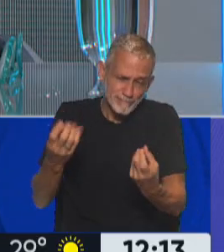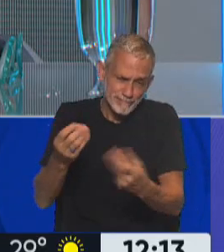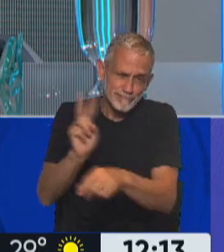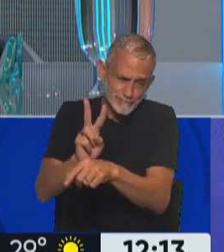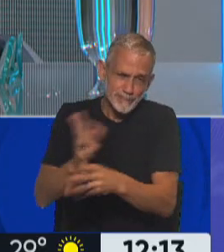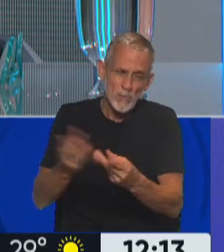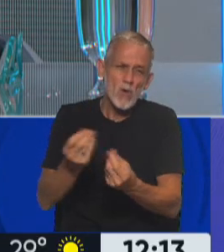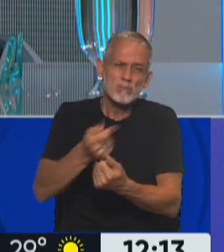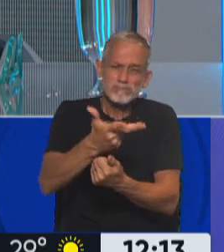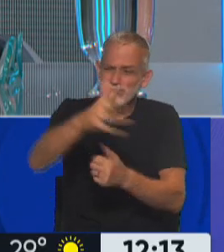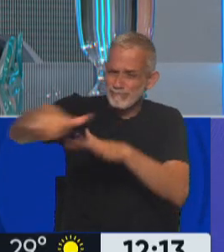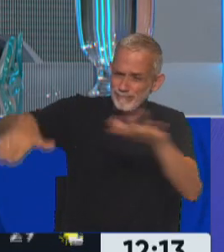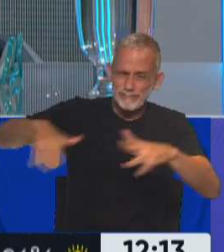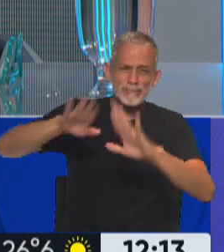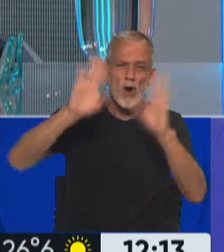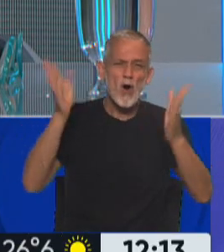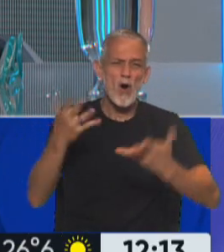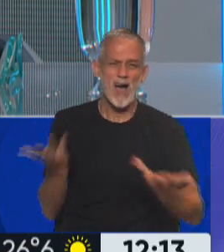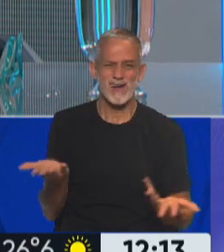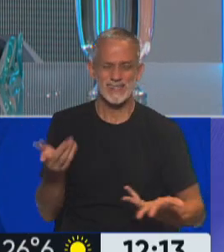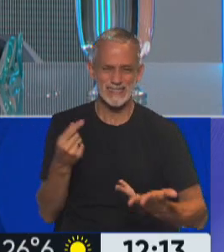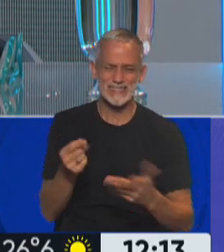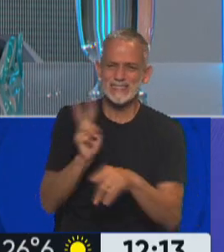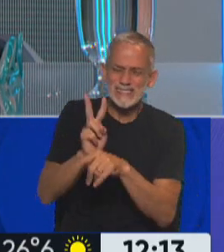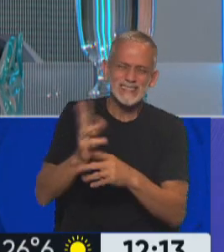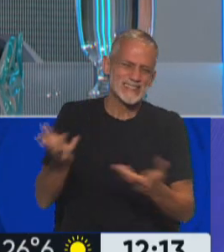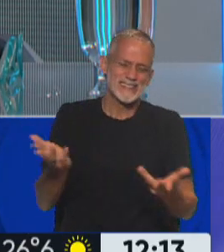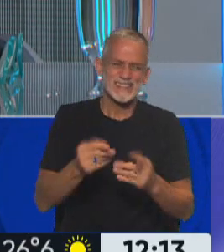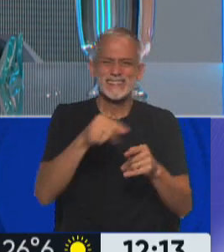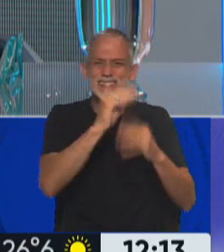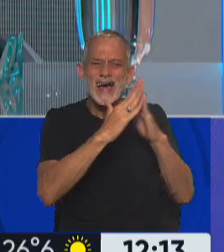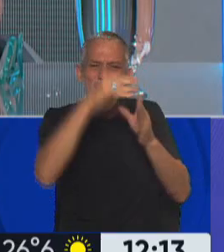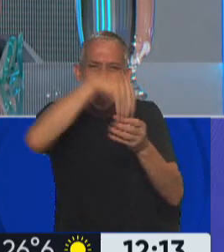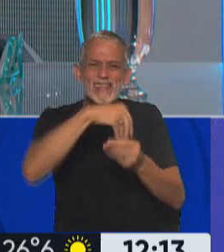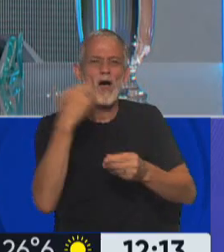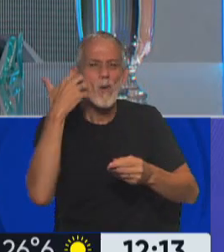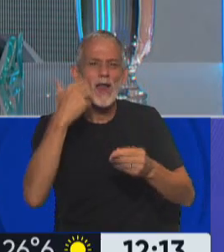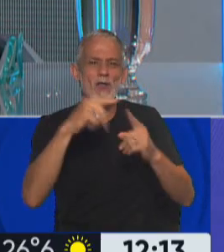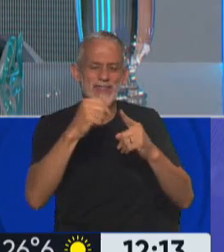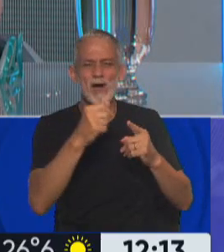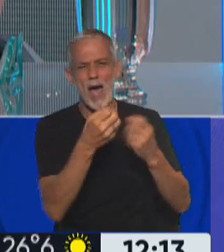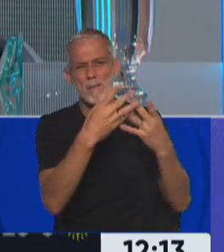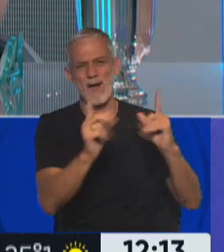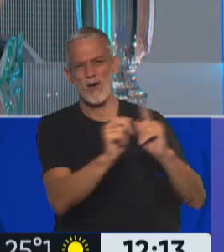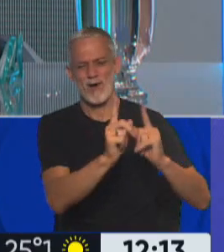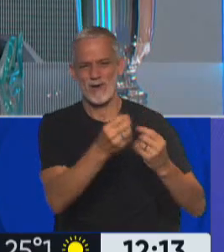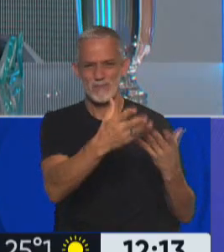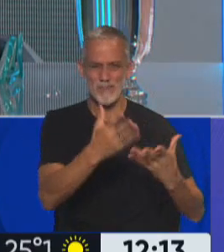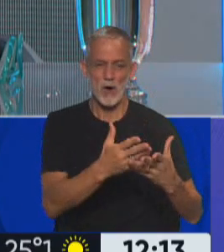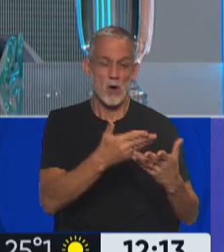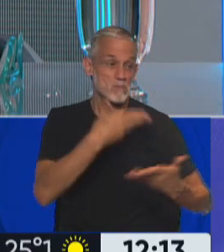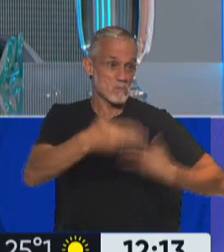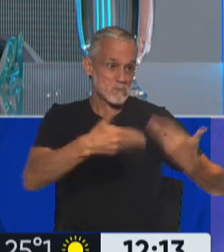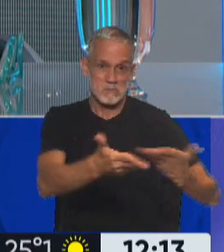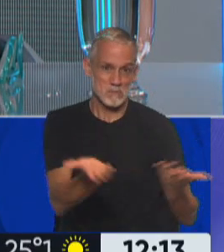chicos, son muchos chicos en un hogar a veces y no puede tener la misma atención que puede tener si se queda con un abuelo o se queda con un tío, alguien con el que tiene trato